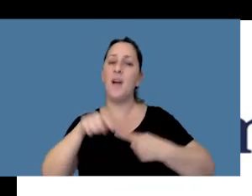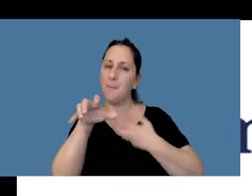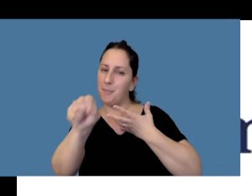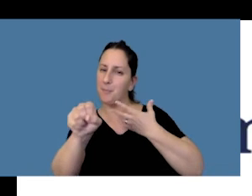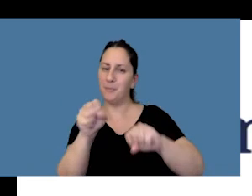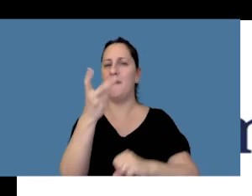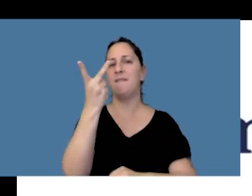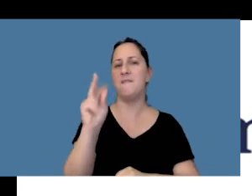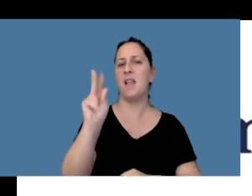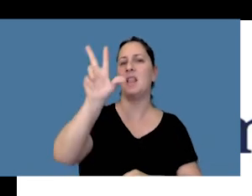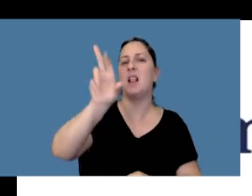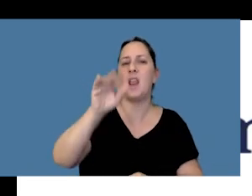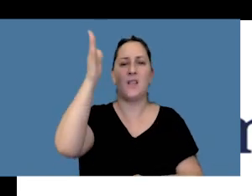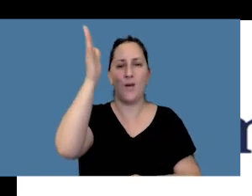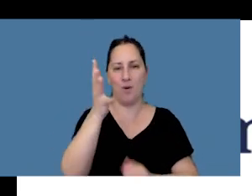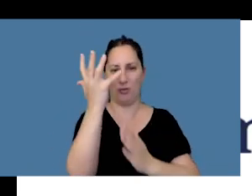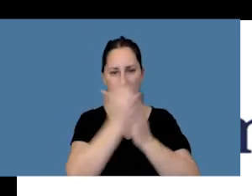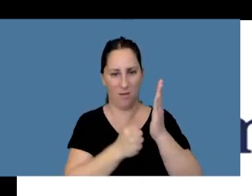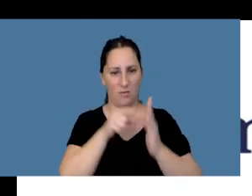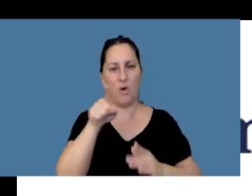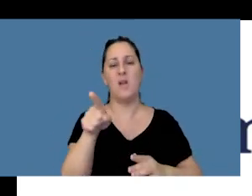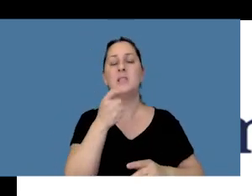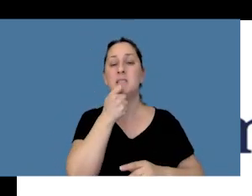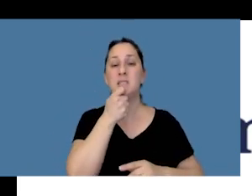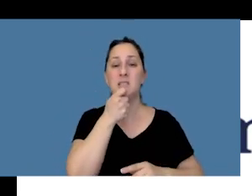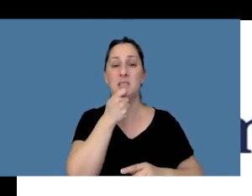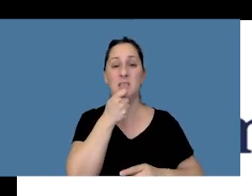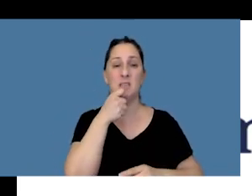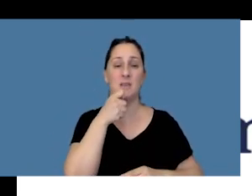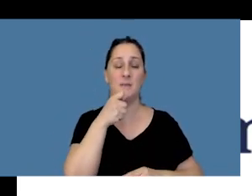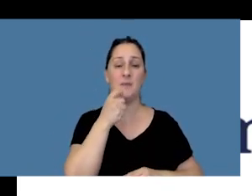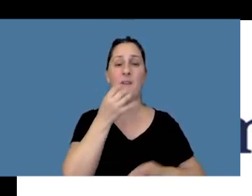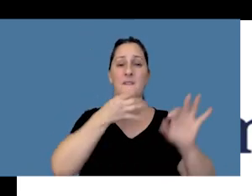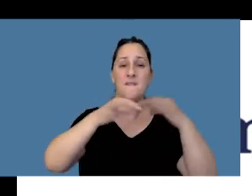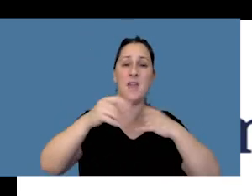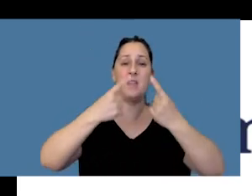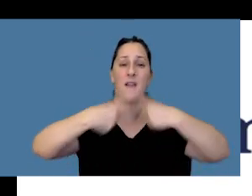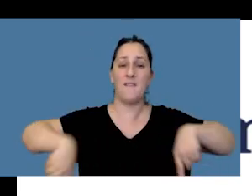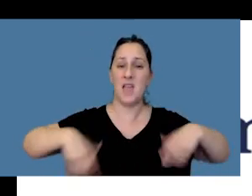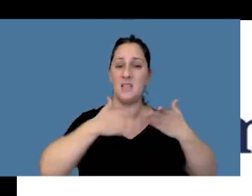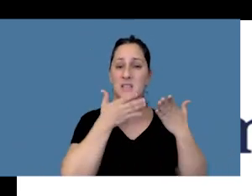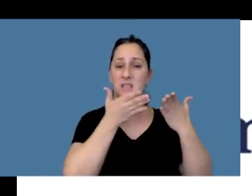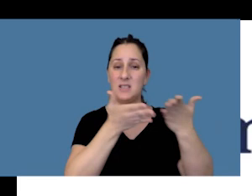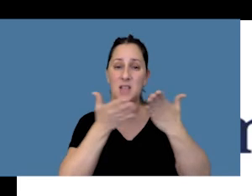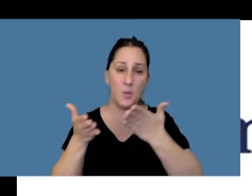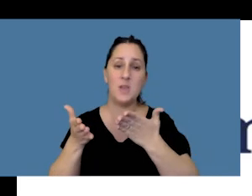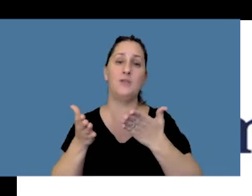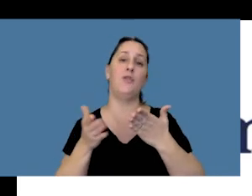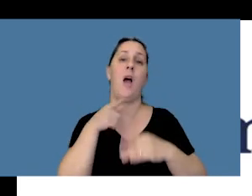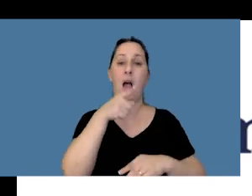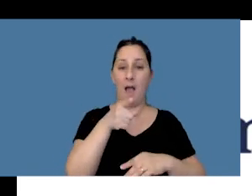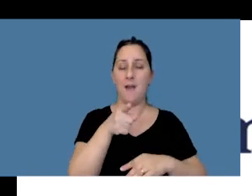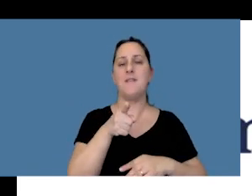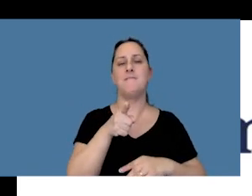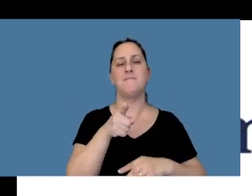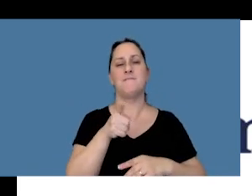20 o un 30%, si se tratara de venta de bienes o de servicios respectivamente, se lo va a